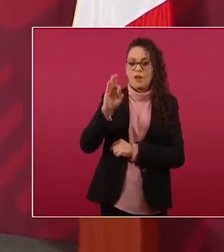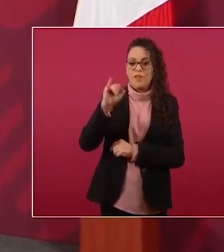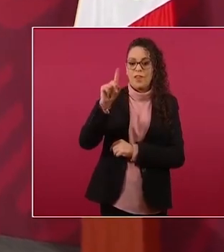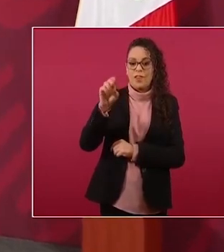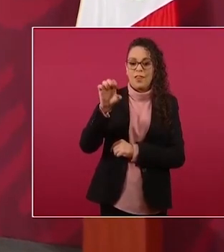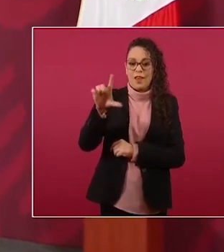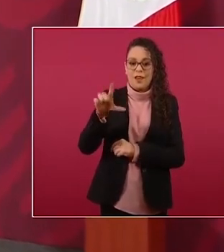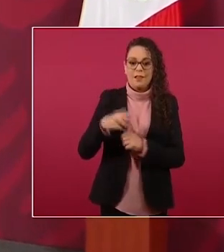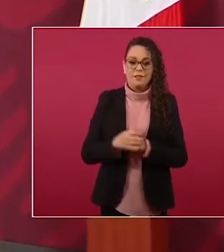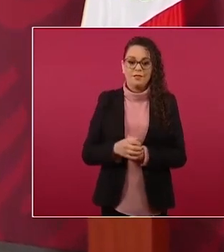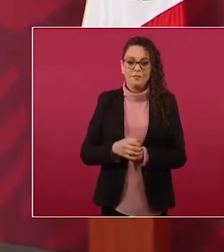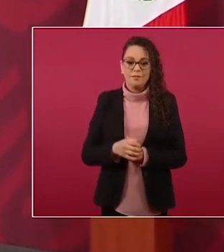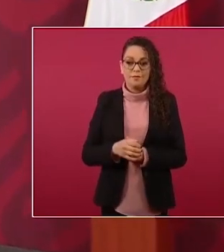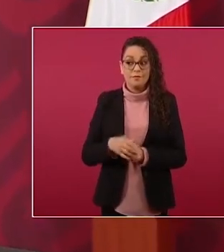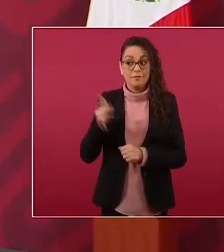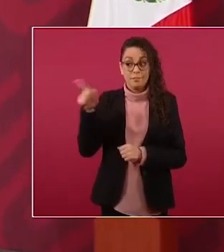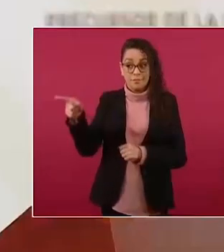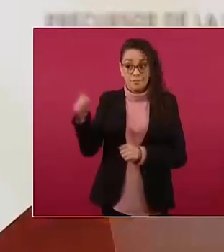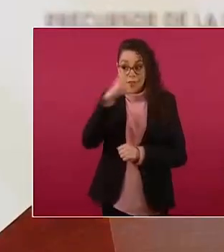ese sí no sale en la foto.